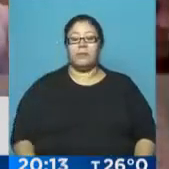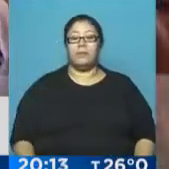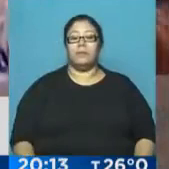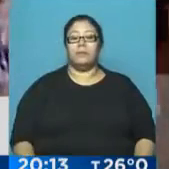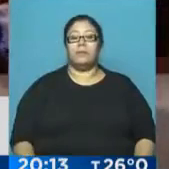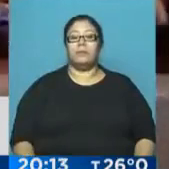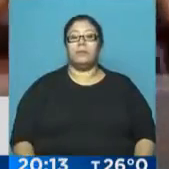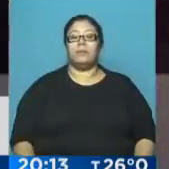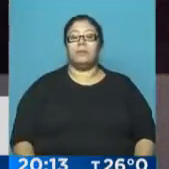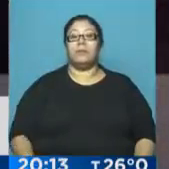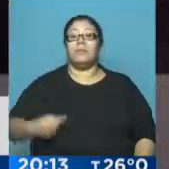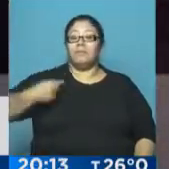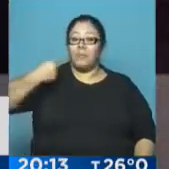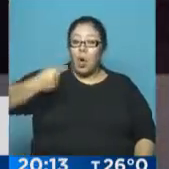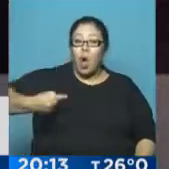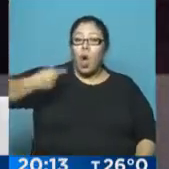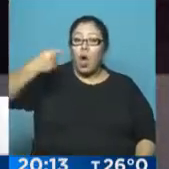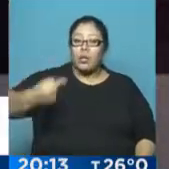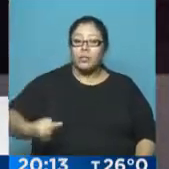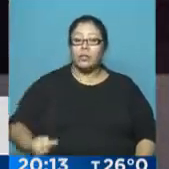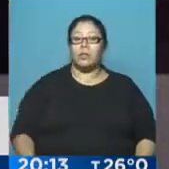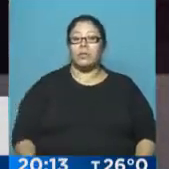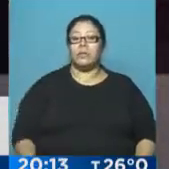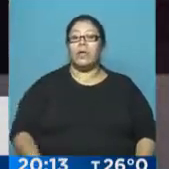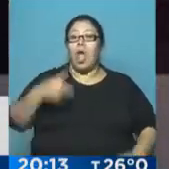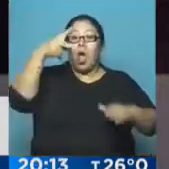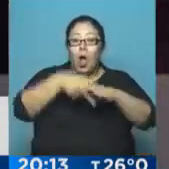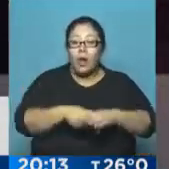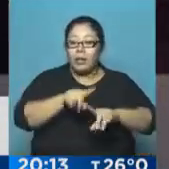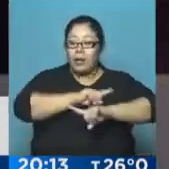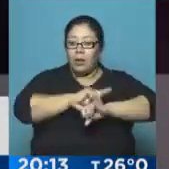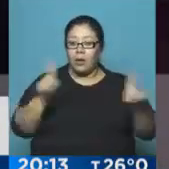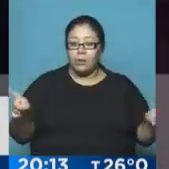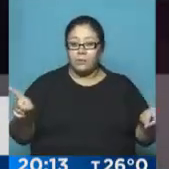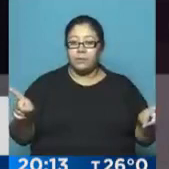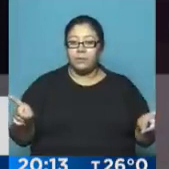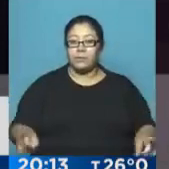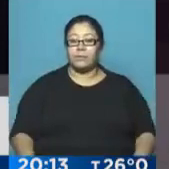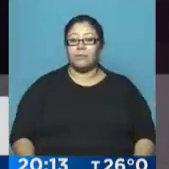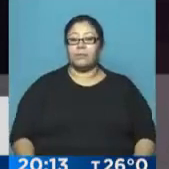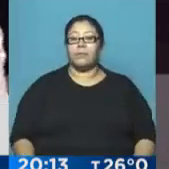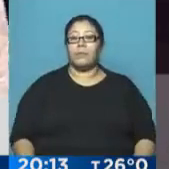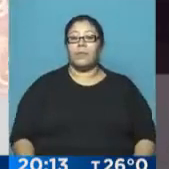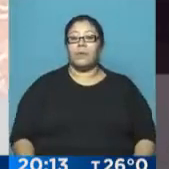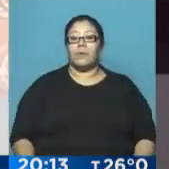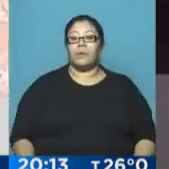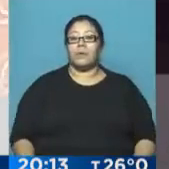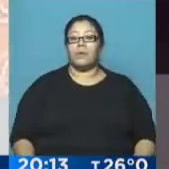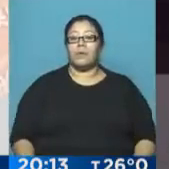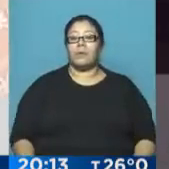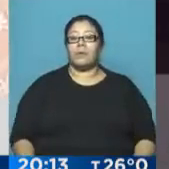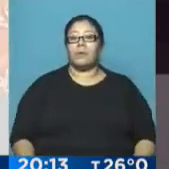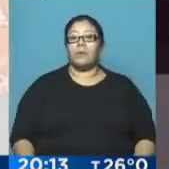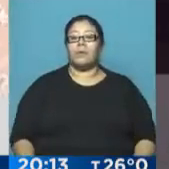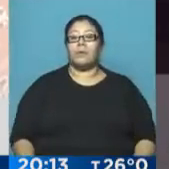en forma continua, sin interrupciones, haya asumido un